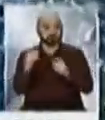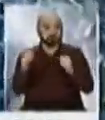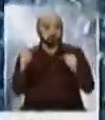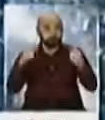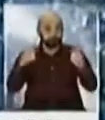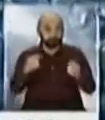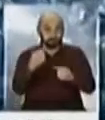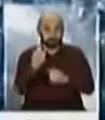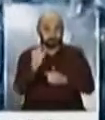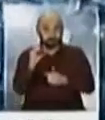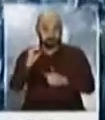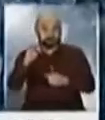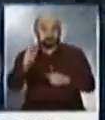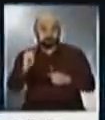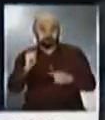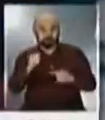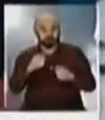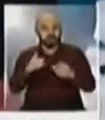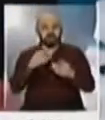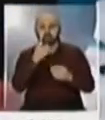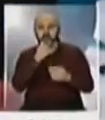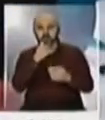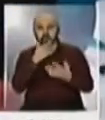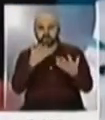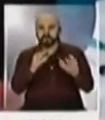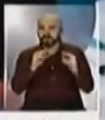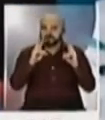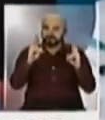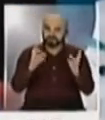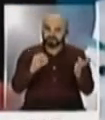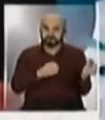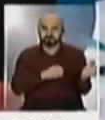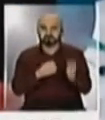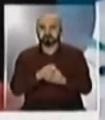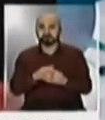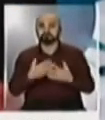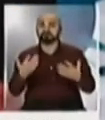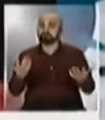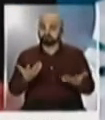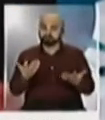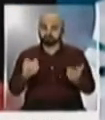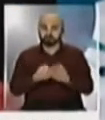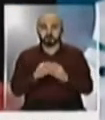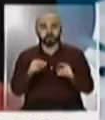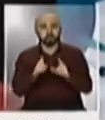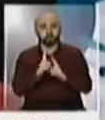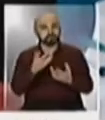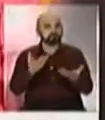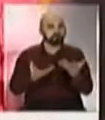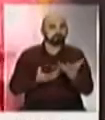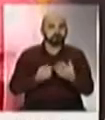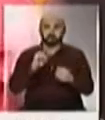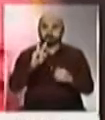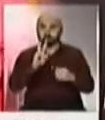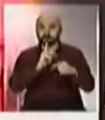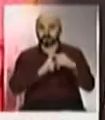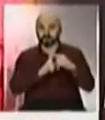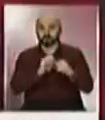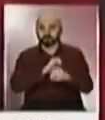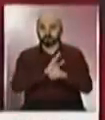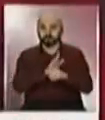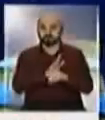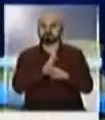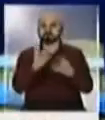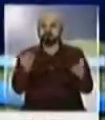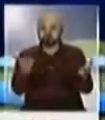UEFA que fue puesto en jaque antes de comenzar a jugar. Vaya lunes para los atléticos, vaya inquietud con los dos positivos.